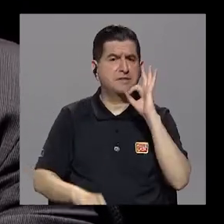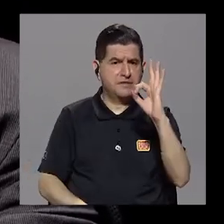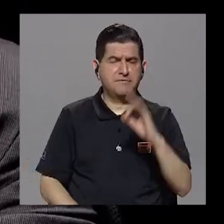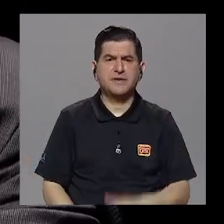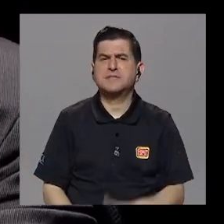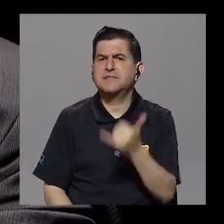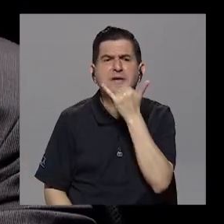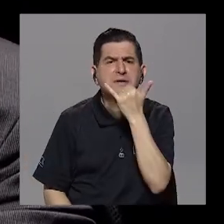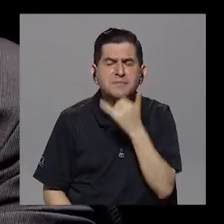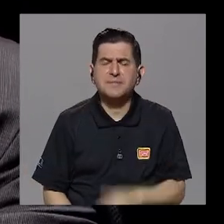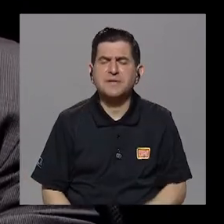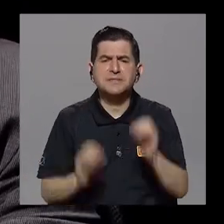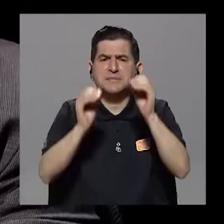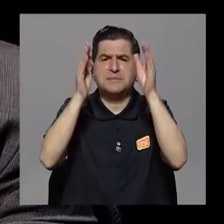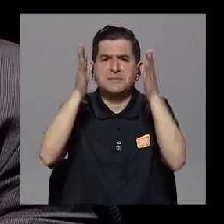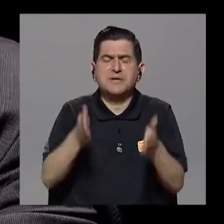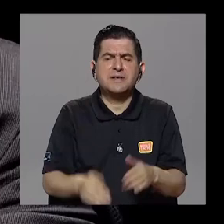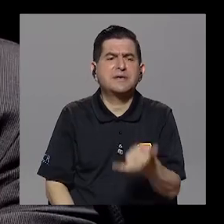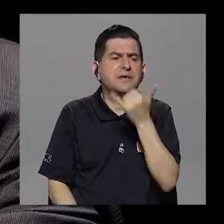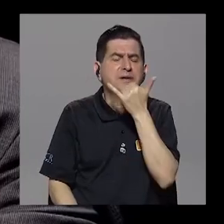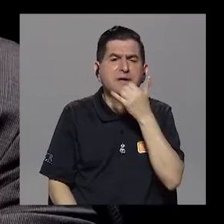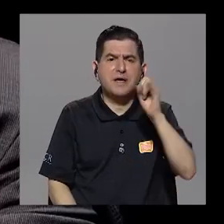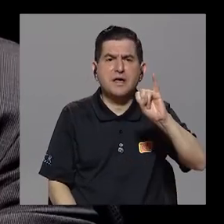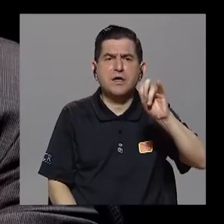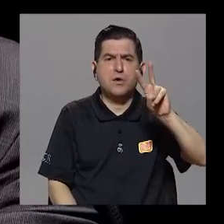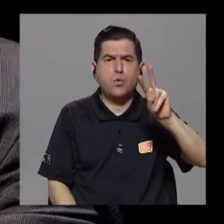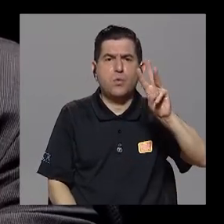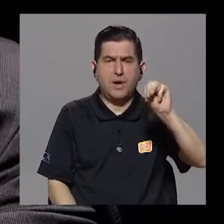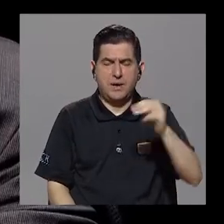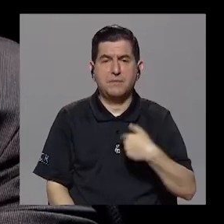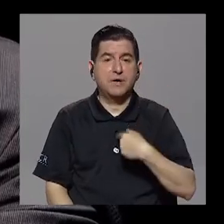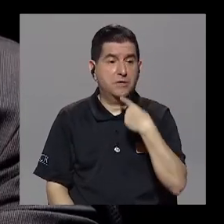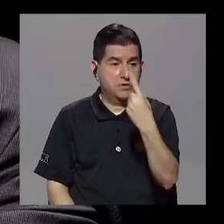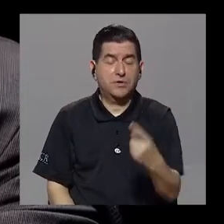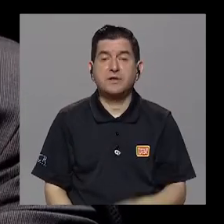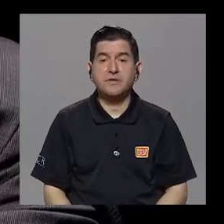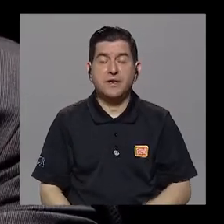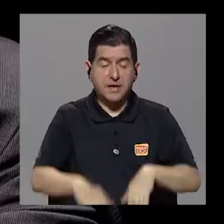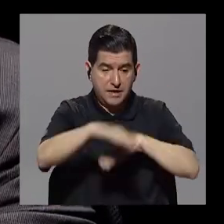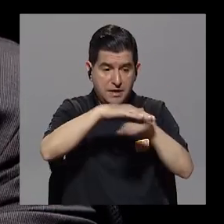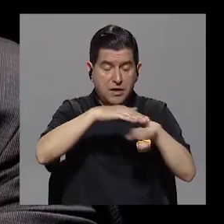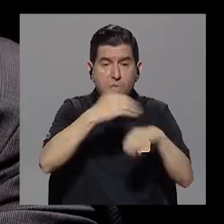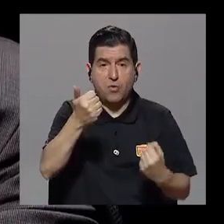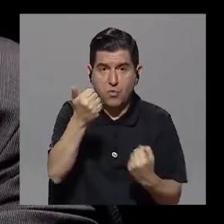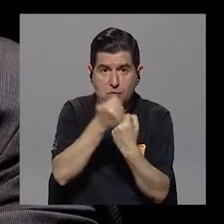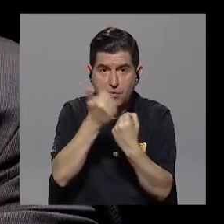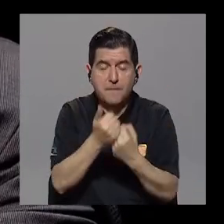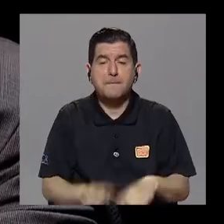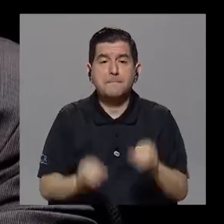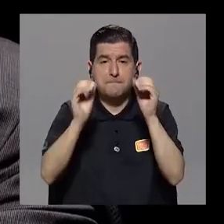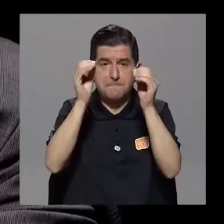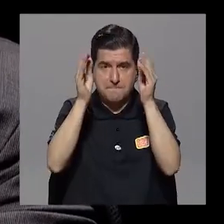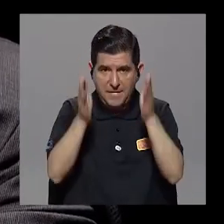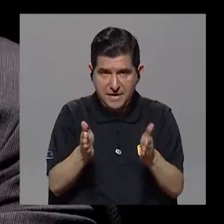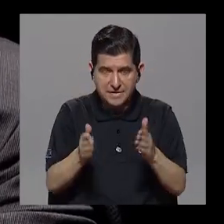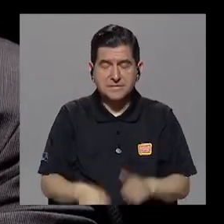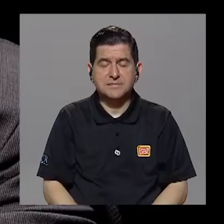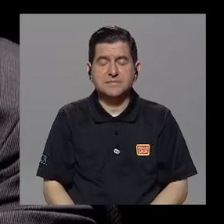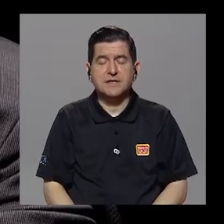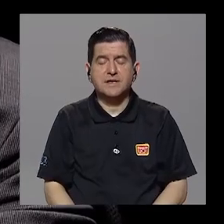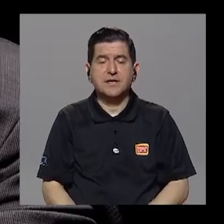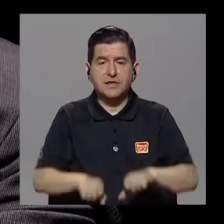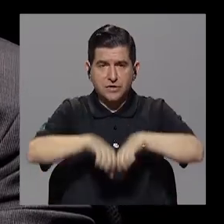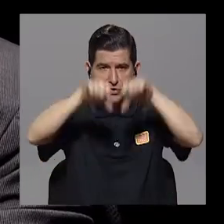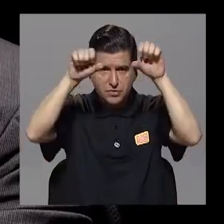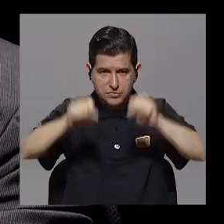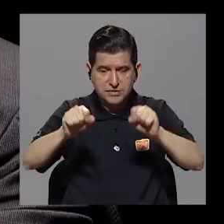distinción bien. ¿Qué pasa en el magisterio y qué pasa en el IVM? Yo le diría, como pilar básico, el magisterio, régimen